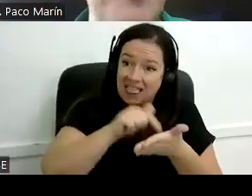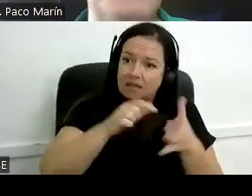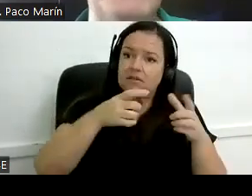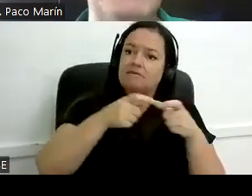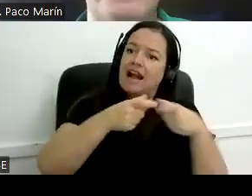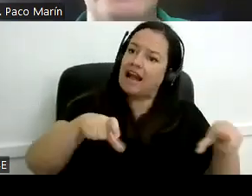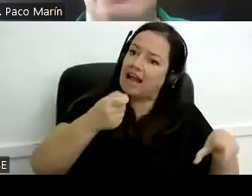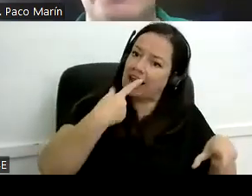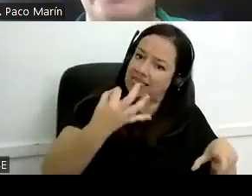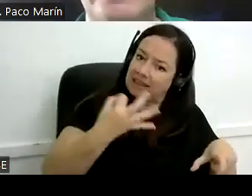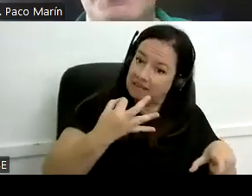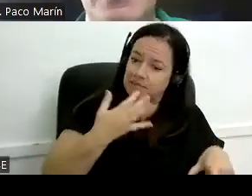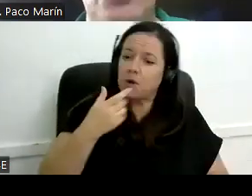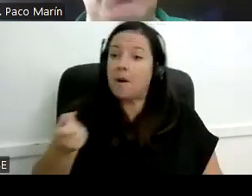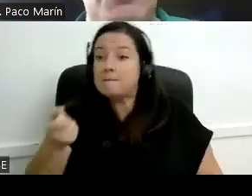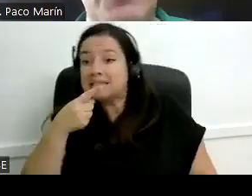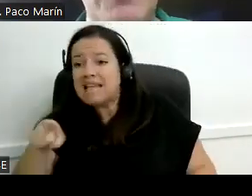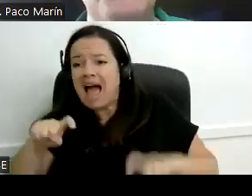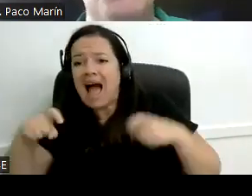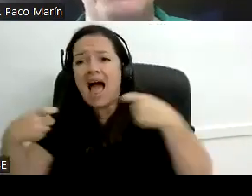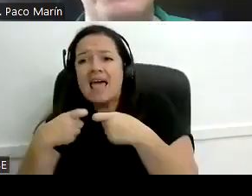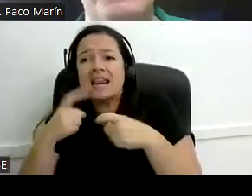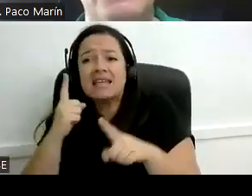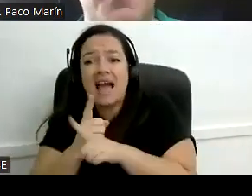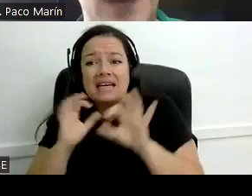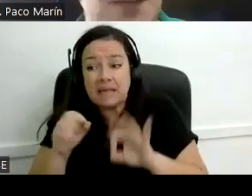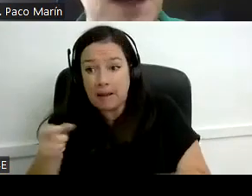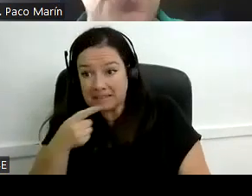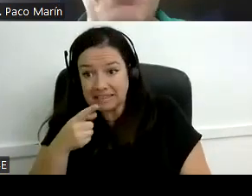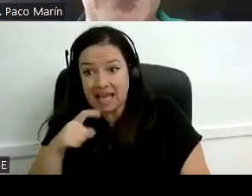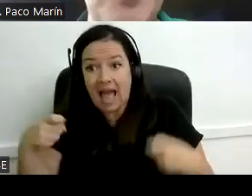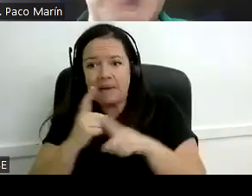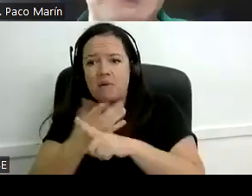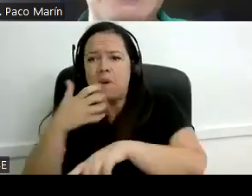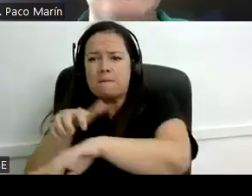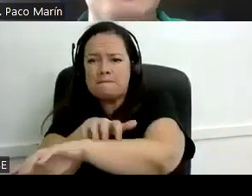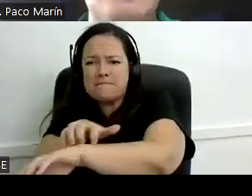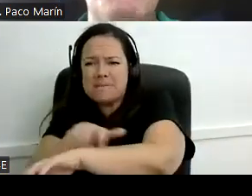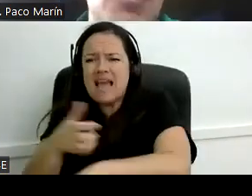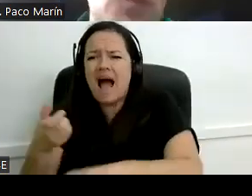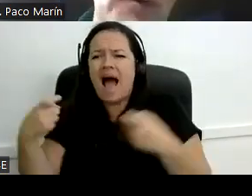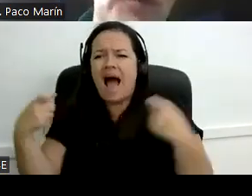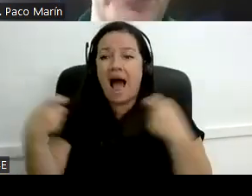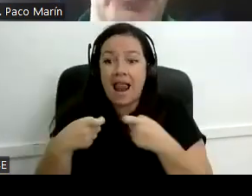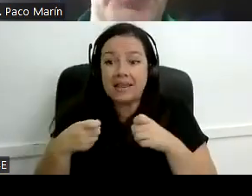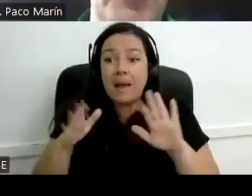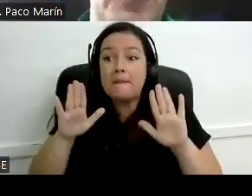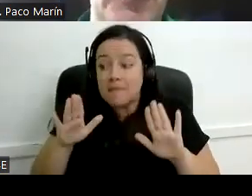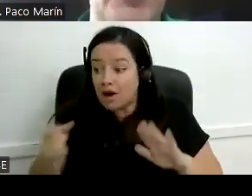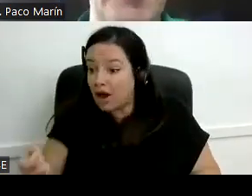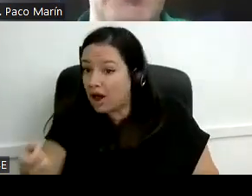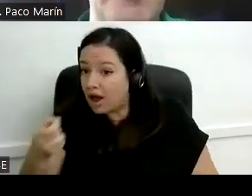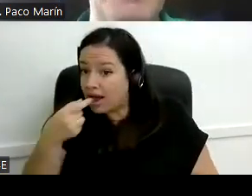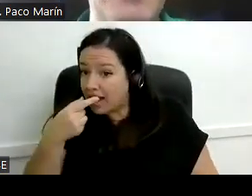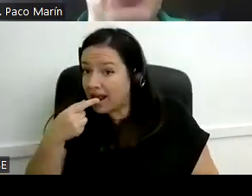dar un antihistamínico. Los antihistamínicos, como bien sabéis, sirven para el picor, para las alergias, pero uno de los efectos